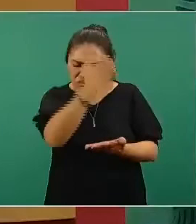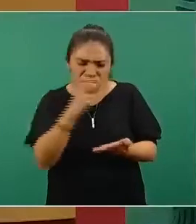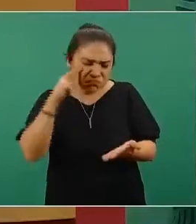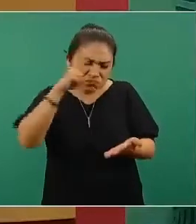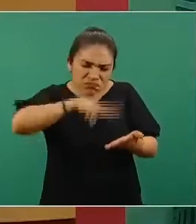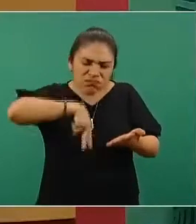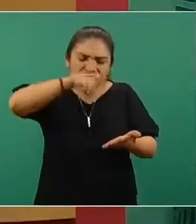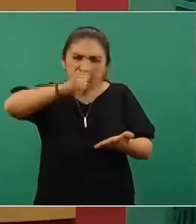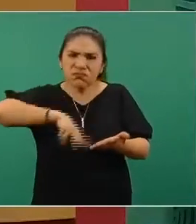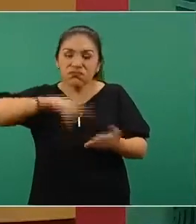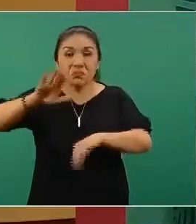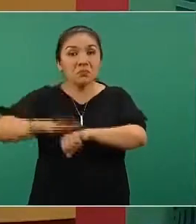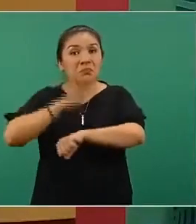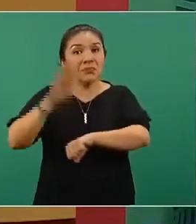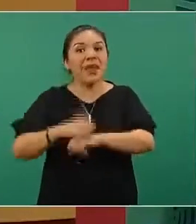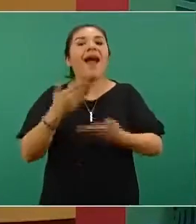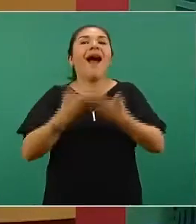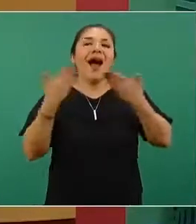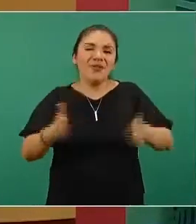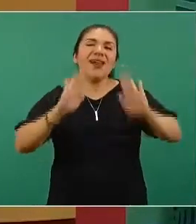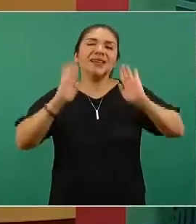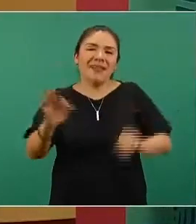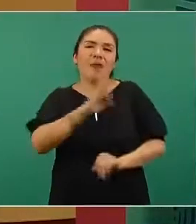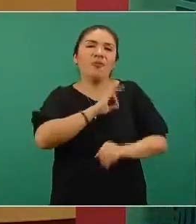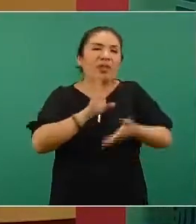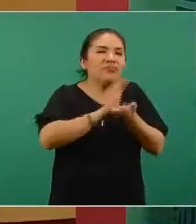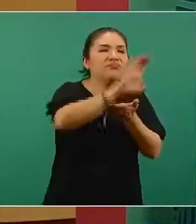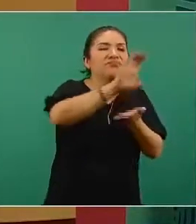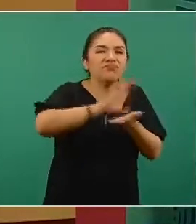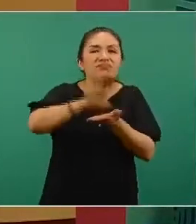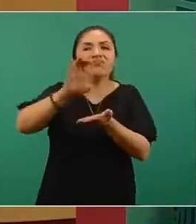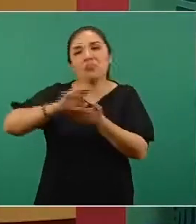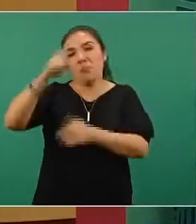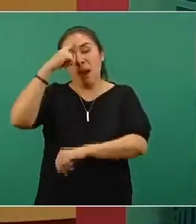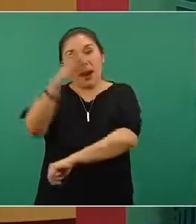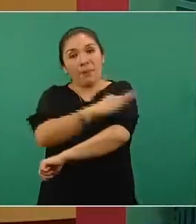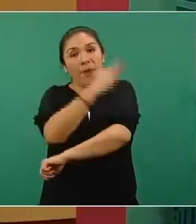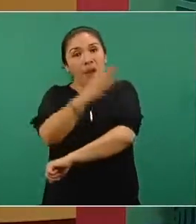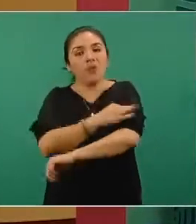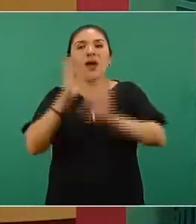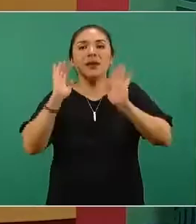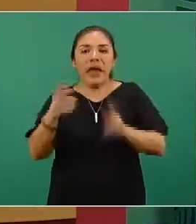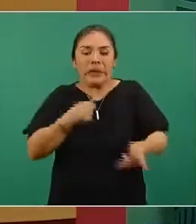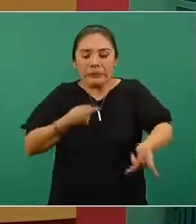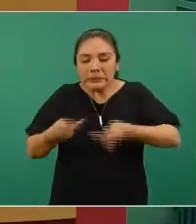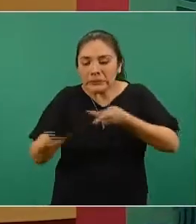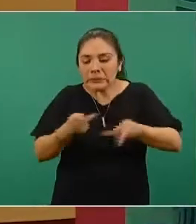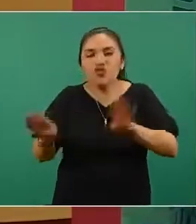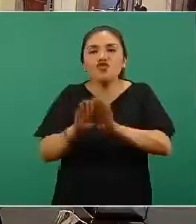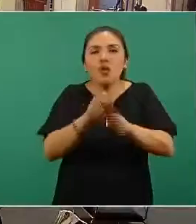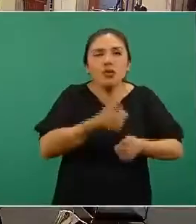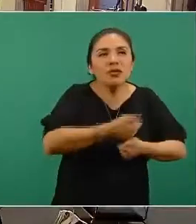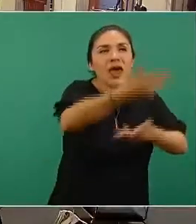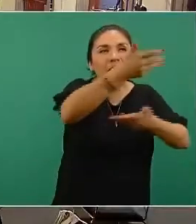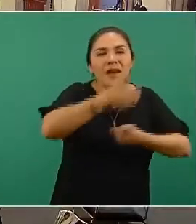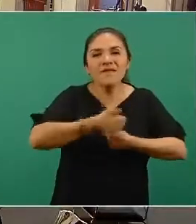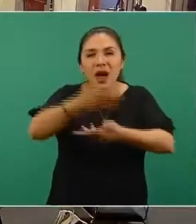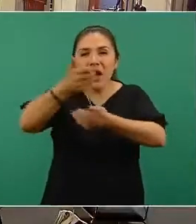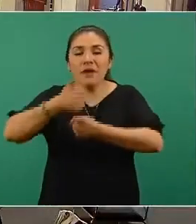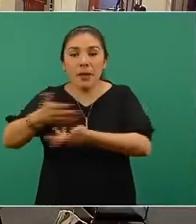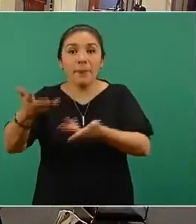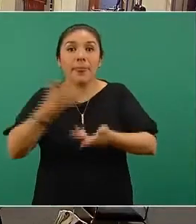que faltaban, entonces ahora sí podemos utilizarlo y ya estamos en toda la estrategia de distribución. Se van a ir a